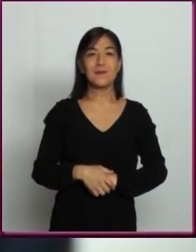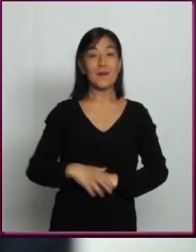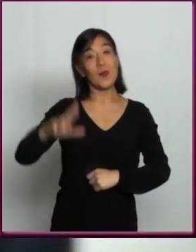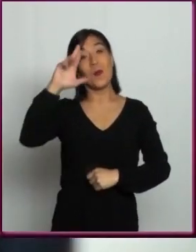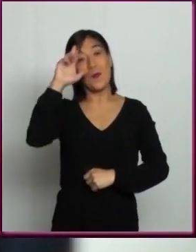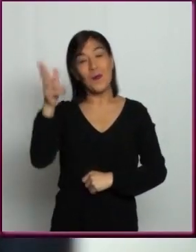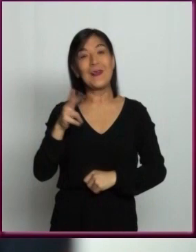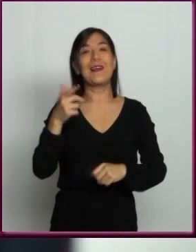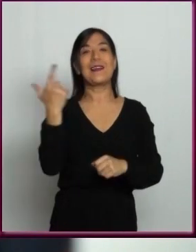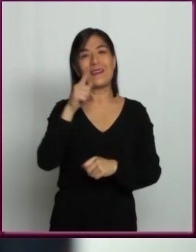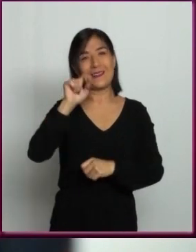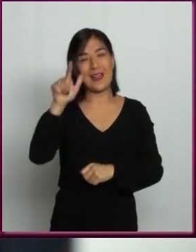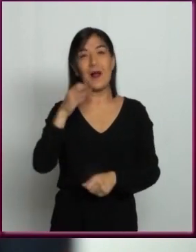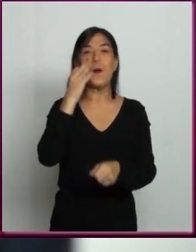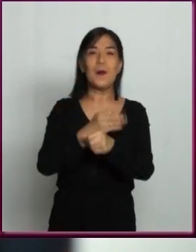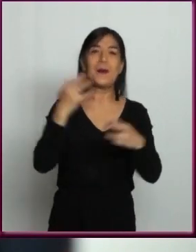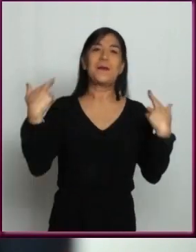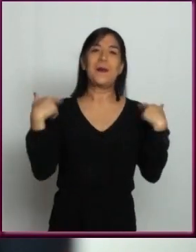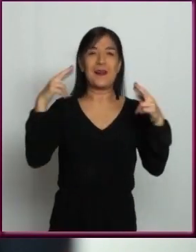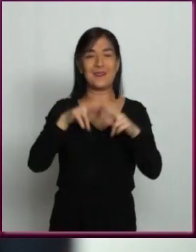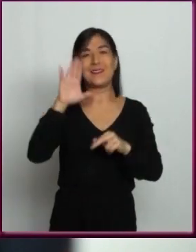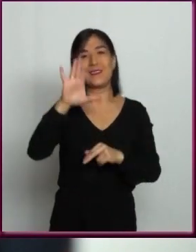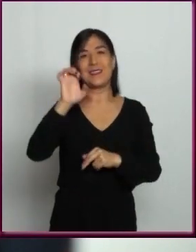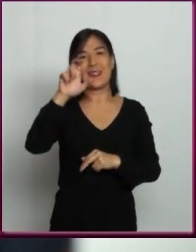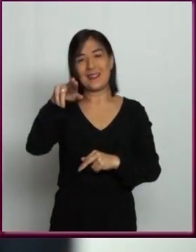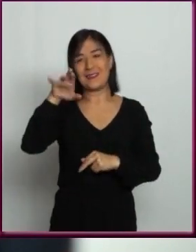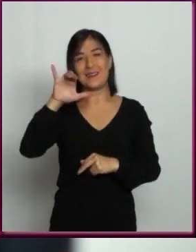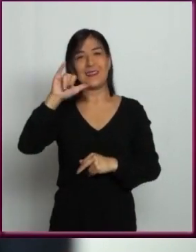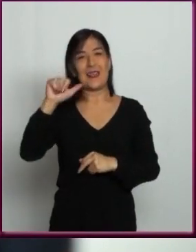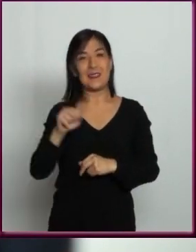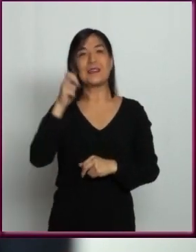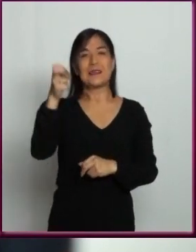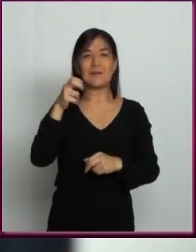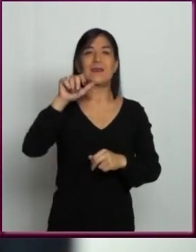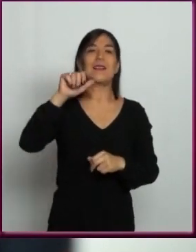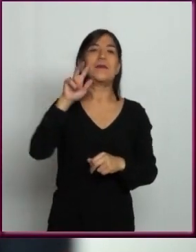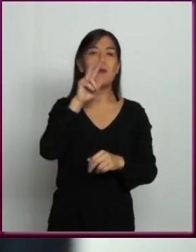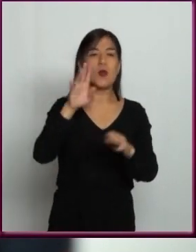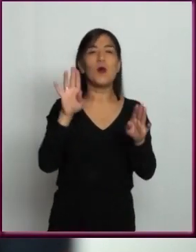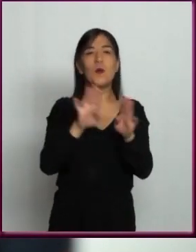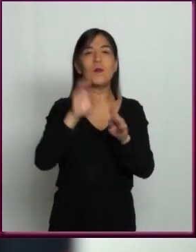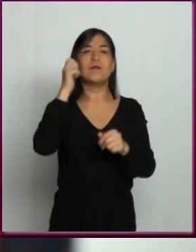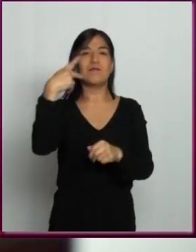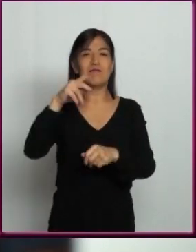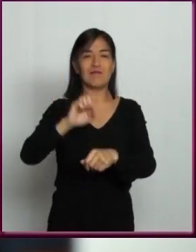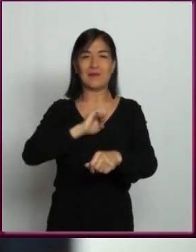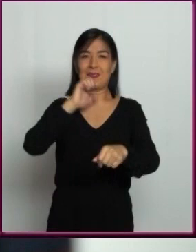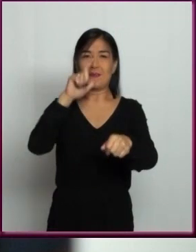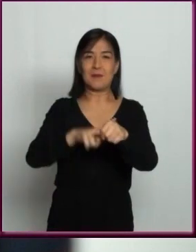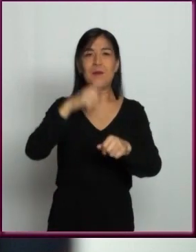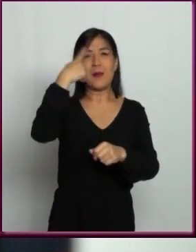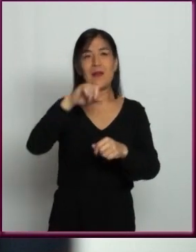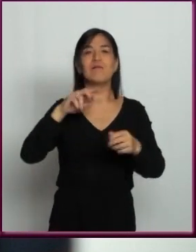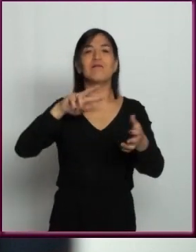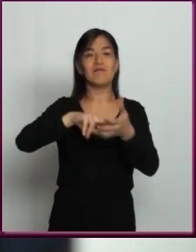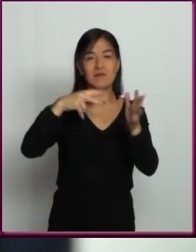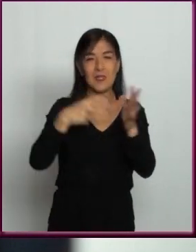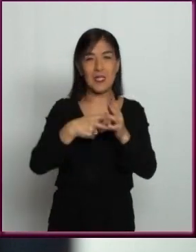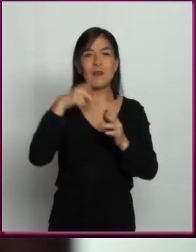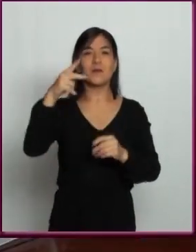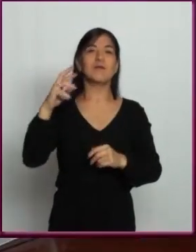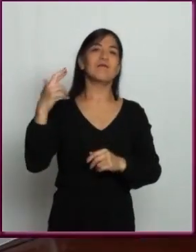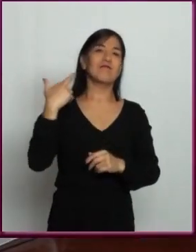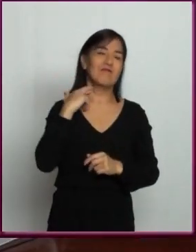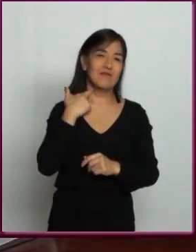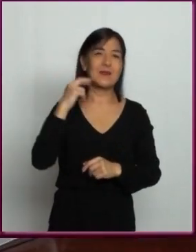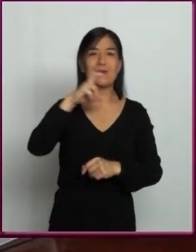Hola, ¿qué tal? Estamos con el maestro en ciencias Fernando Ángeles Uribe. Él es especialista en instrumentación astronómica y robótica.